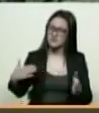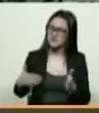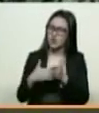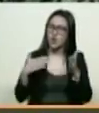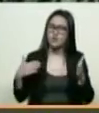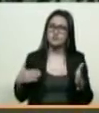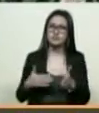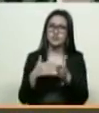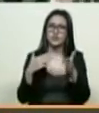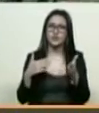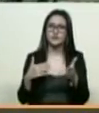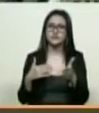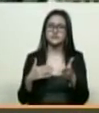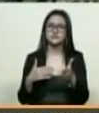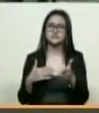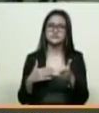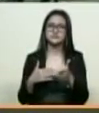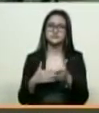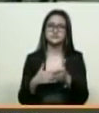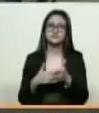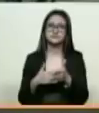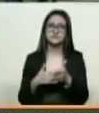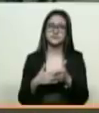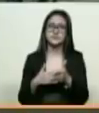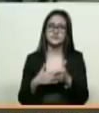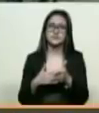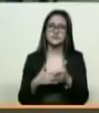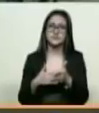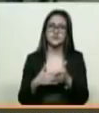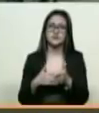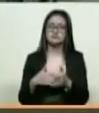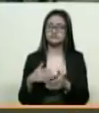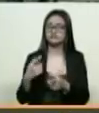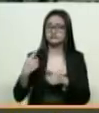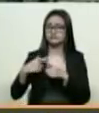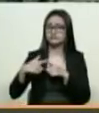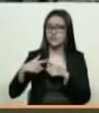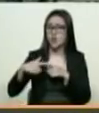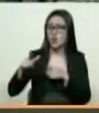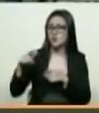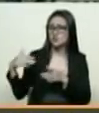como está, acechada como está, por factores